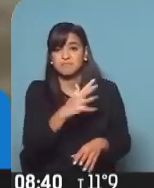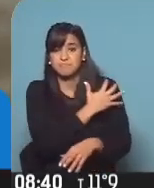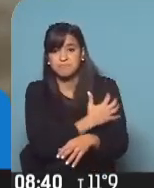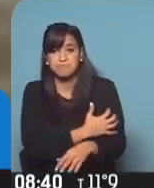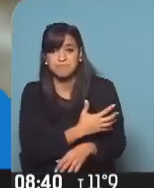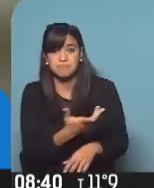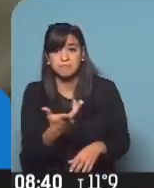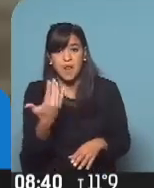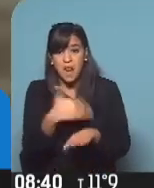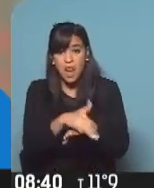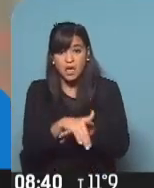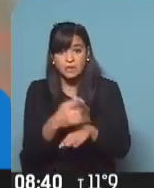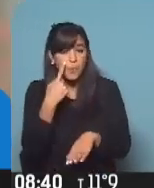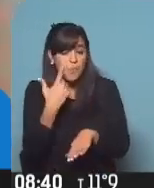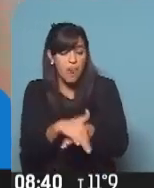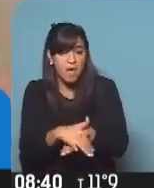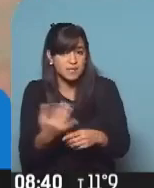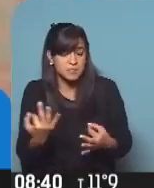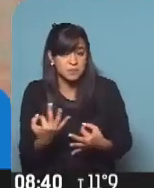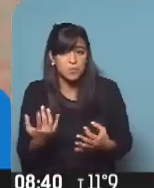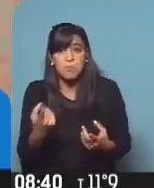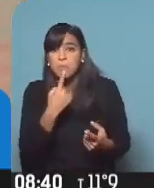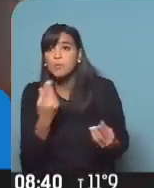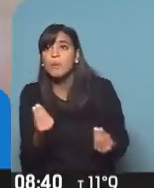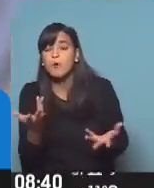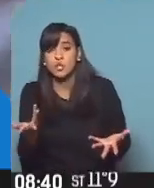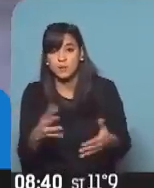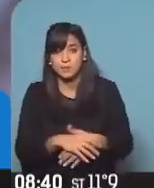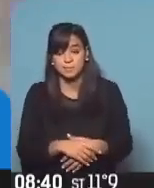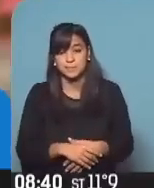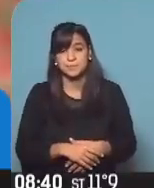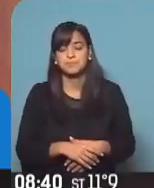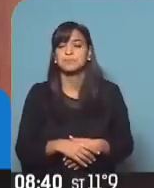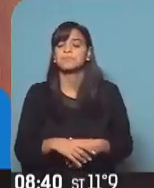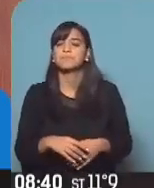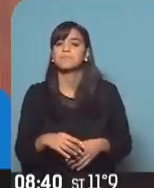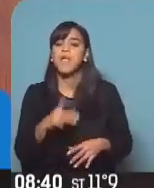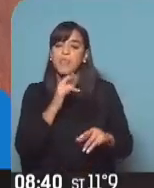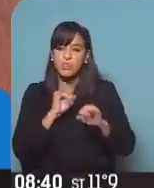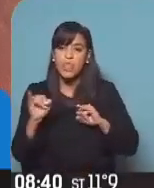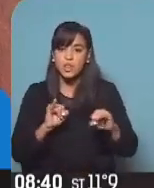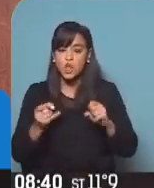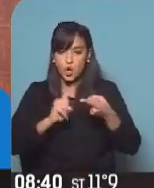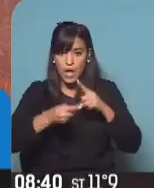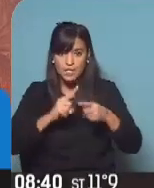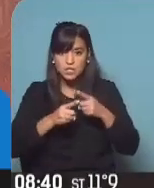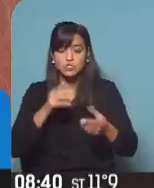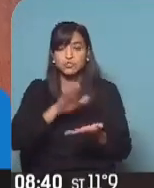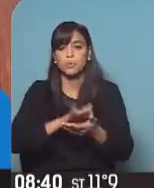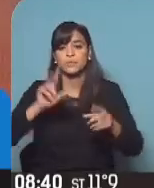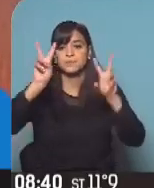va a terminar la calle va a terminar viviendo en la calle y después se pregunta por qué un dato que tiene que ver con la cuestión política